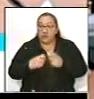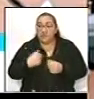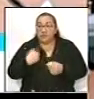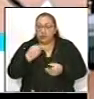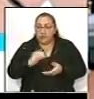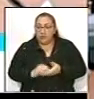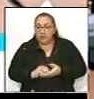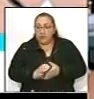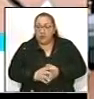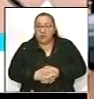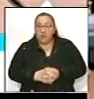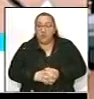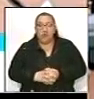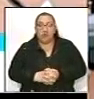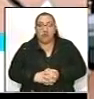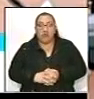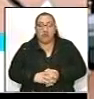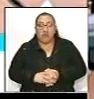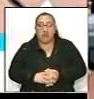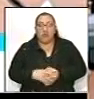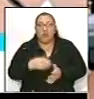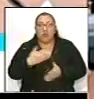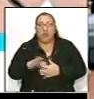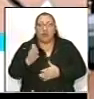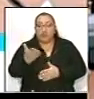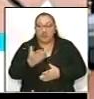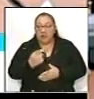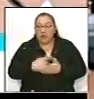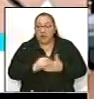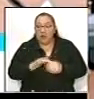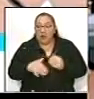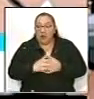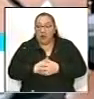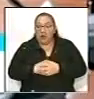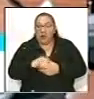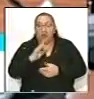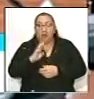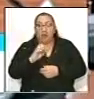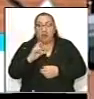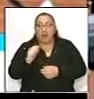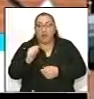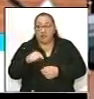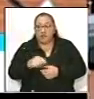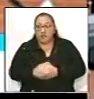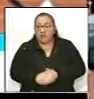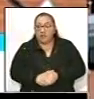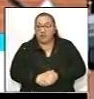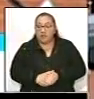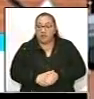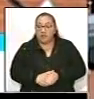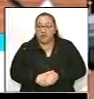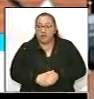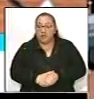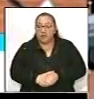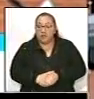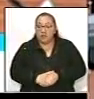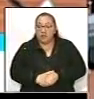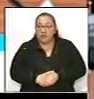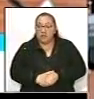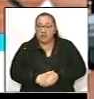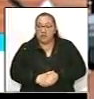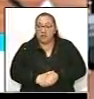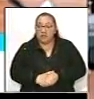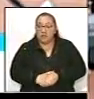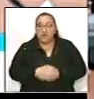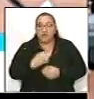estarían agregando el resto de del petitorio para las becas, ¿no? Esto es en cuanto, en condición de, como